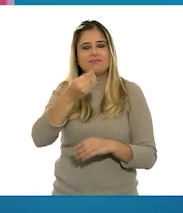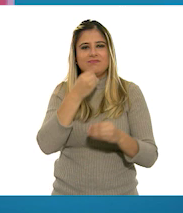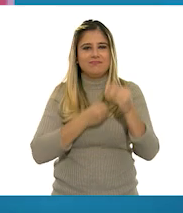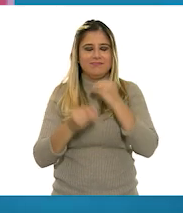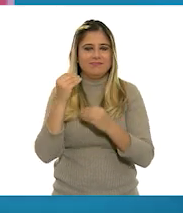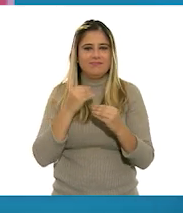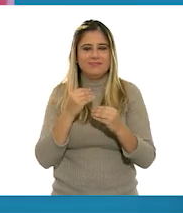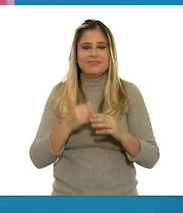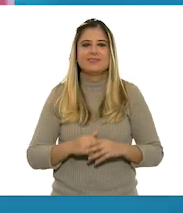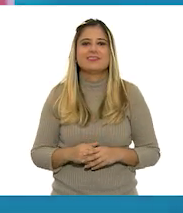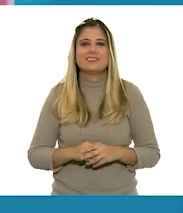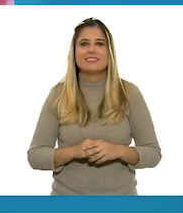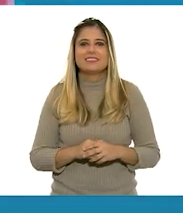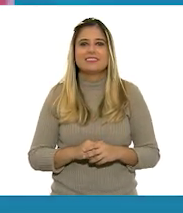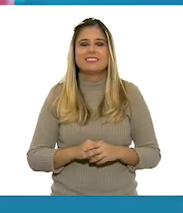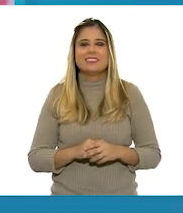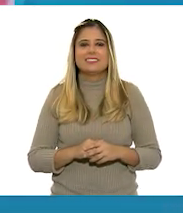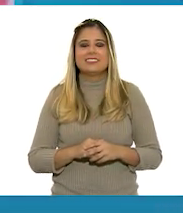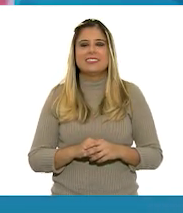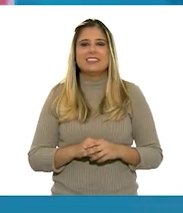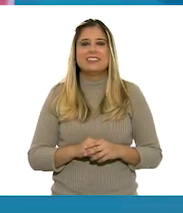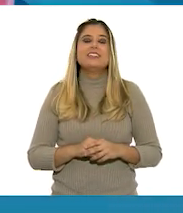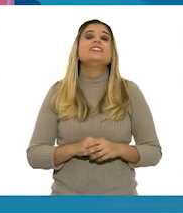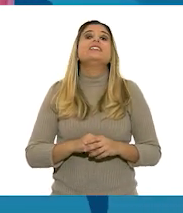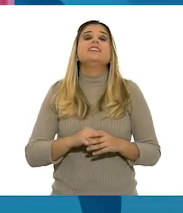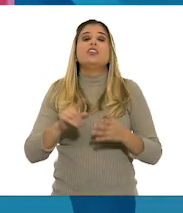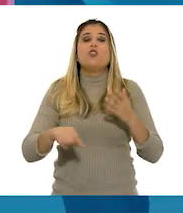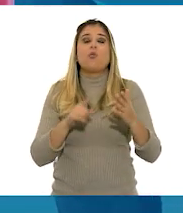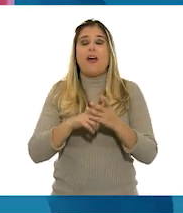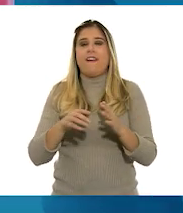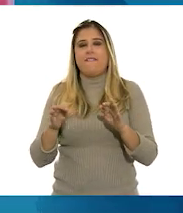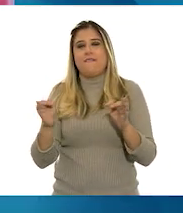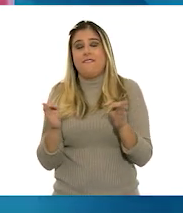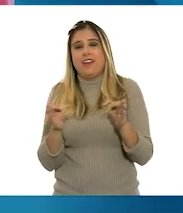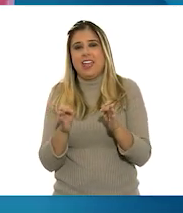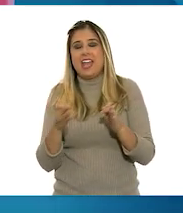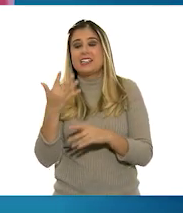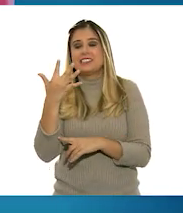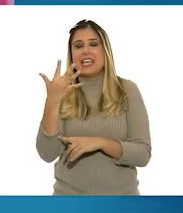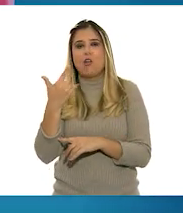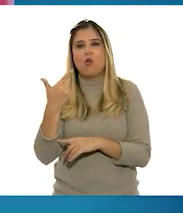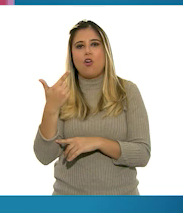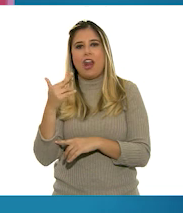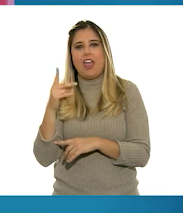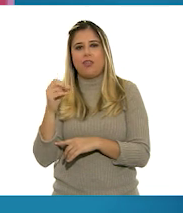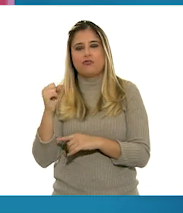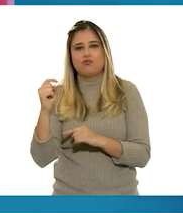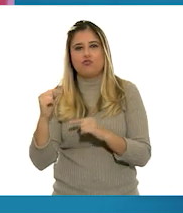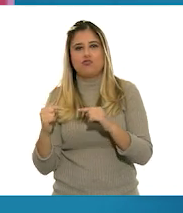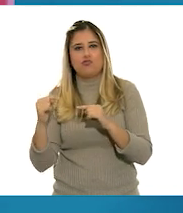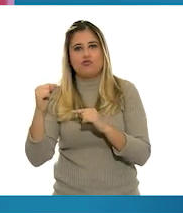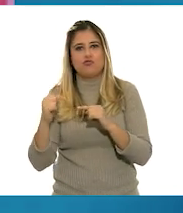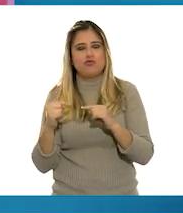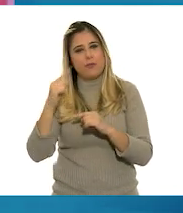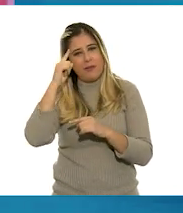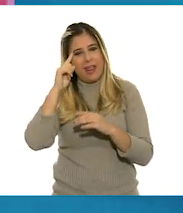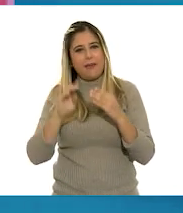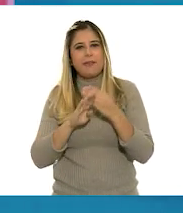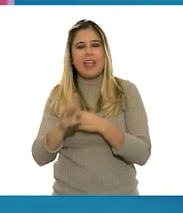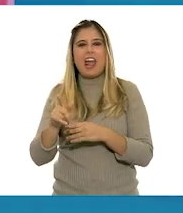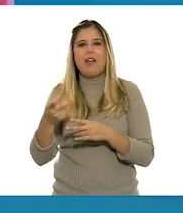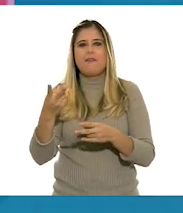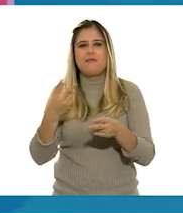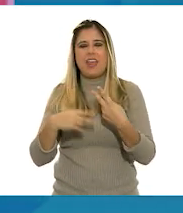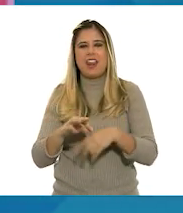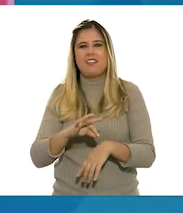alimentos. Muy bien. Mira, zona fría se encuentra por debajo de los 5 grados Celsius, evita que los microorganismos se